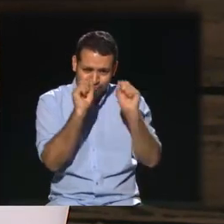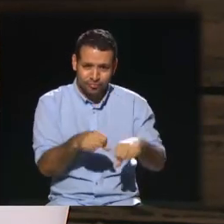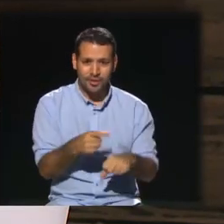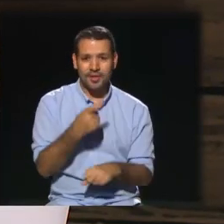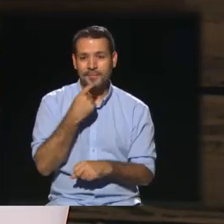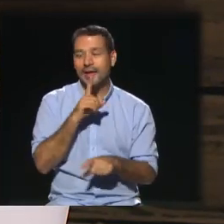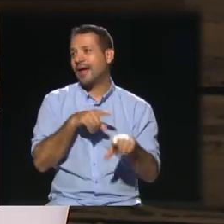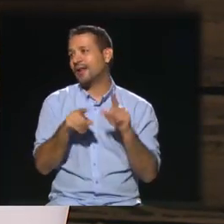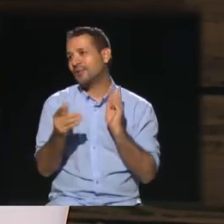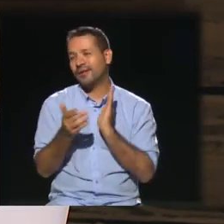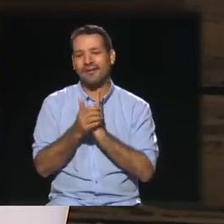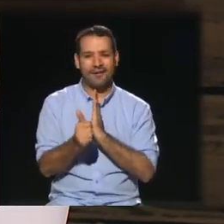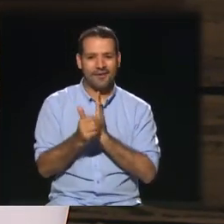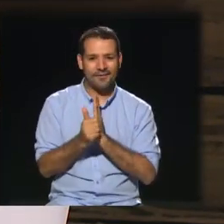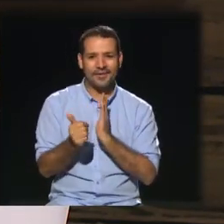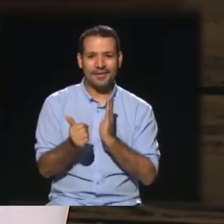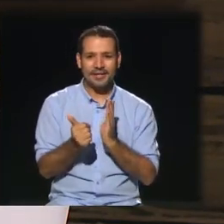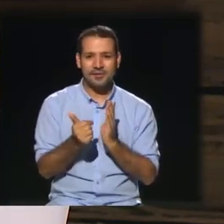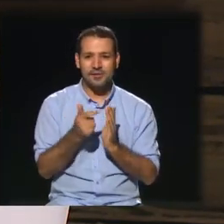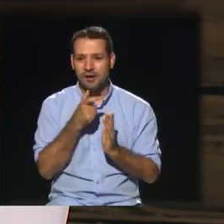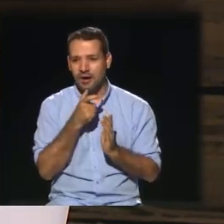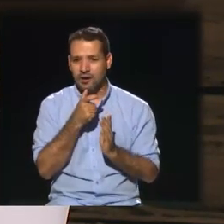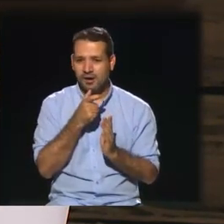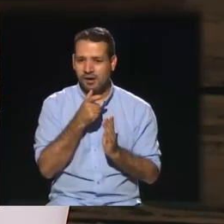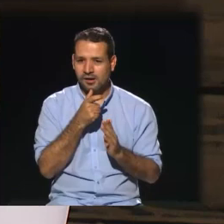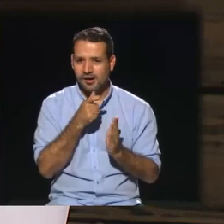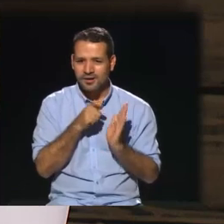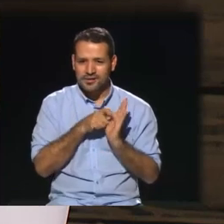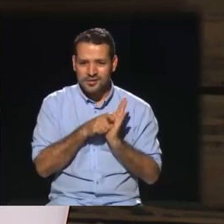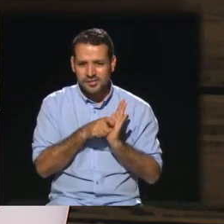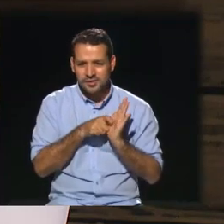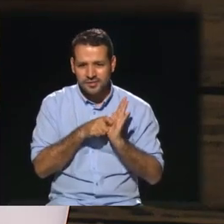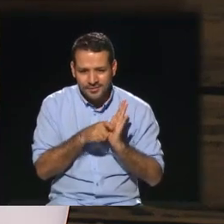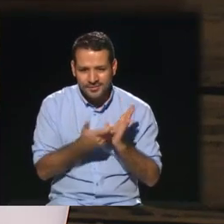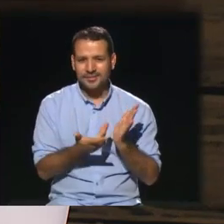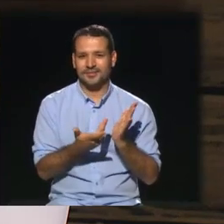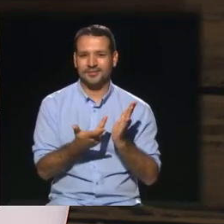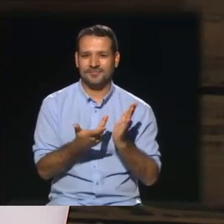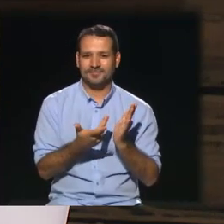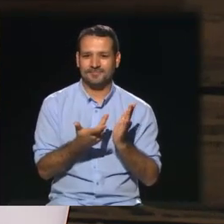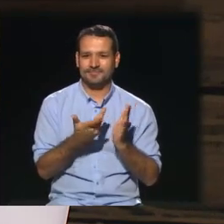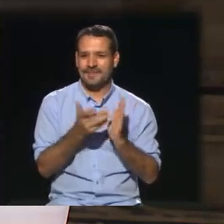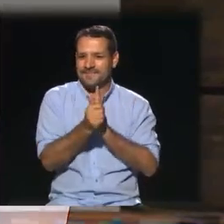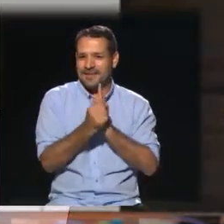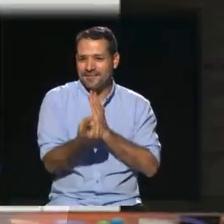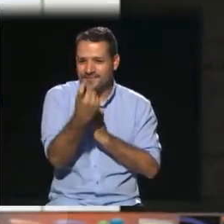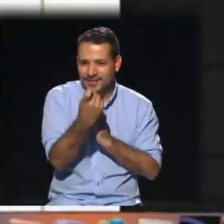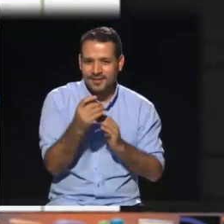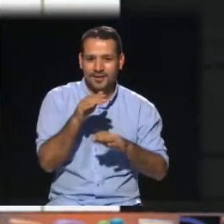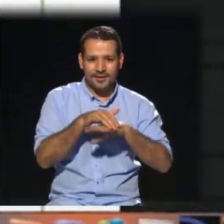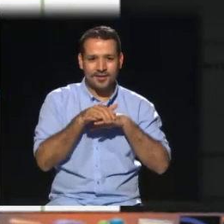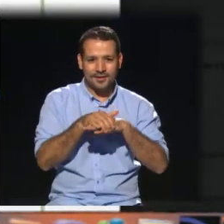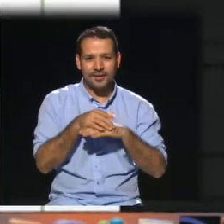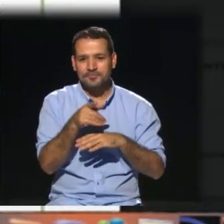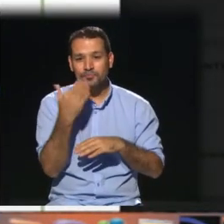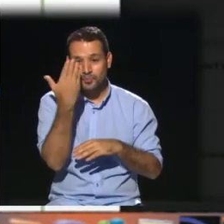sienten tan habilidosos con el inglés, también puedan hacerlo y puedan aprender, ¿cierto? Entonces tenemos aquí, por ejemplo, la prueba